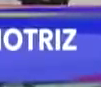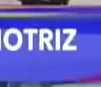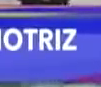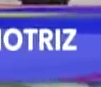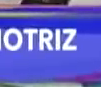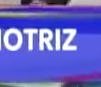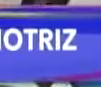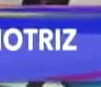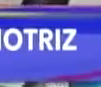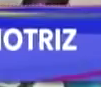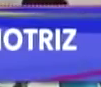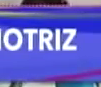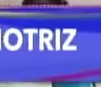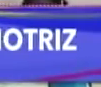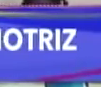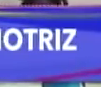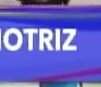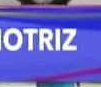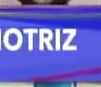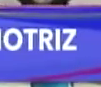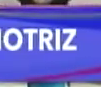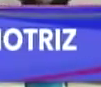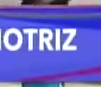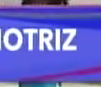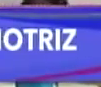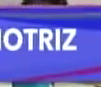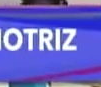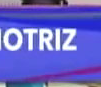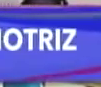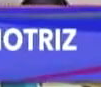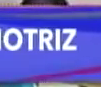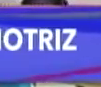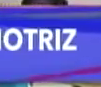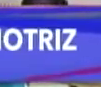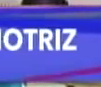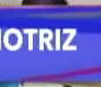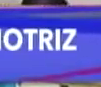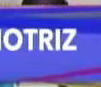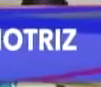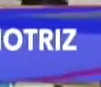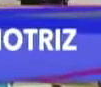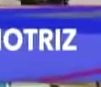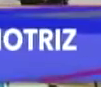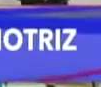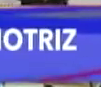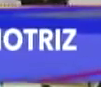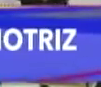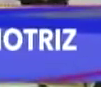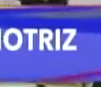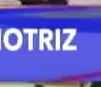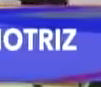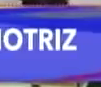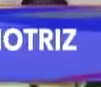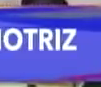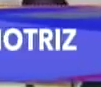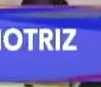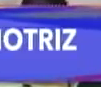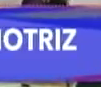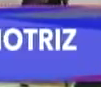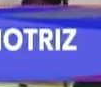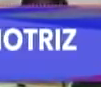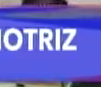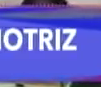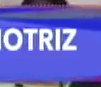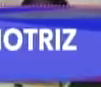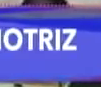Buenas tardes, mi comandante en jefe. Bienvenido a su casa. Esta es la segunda visita que nos hace. Esta fue una empresa que nació producto de